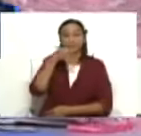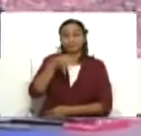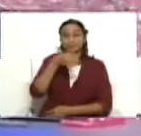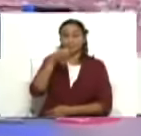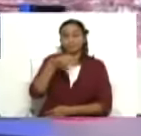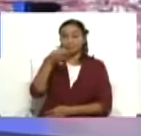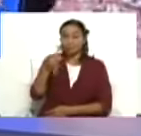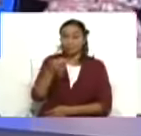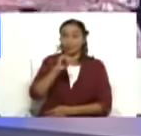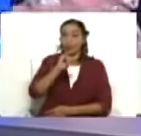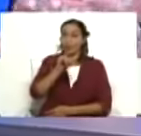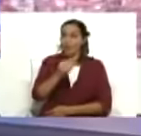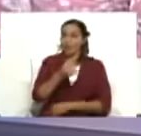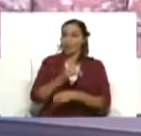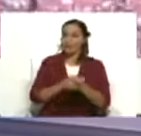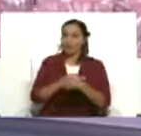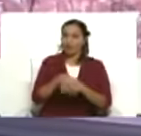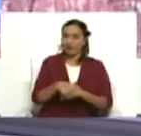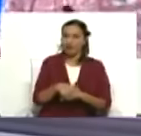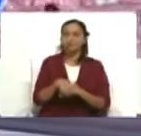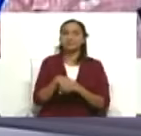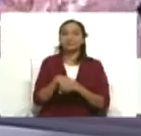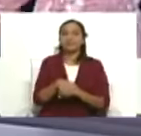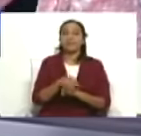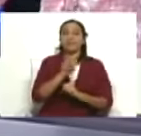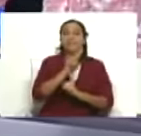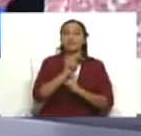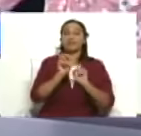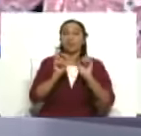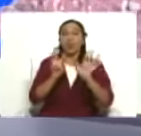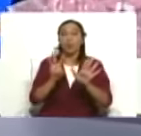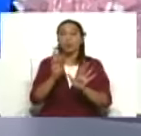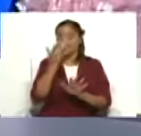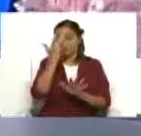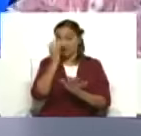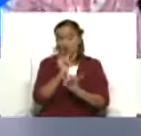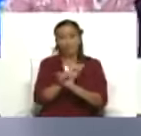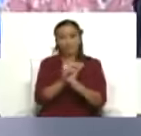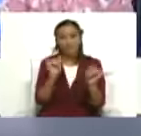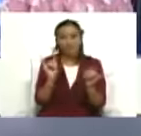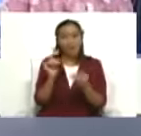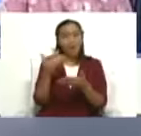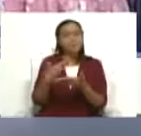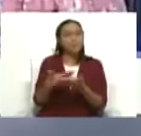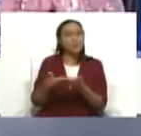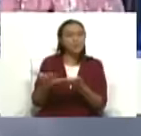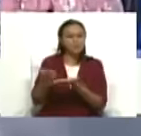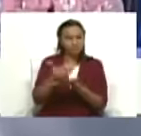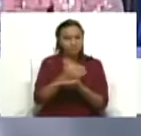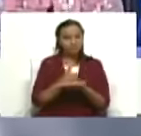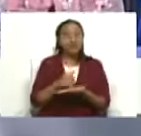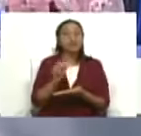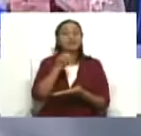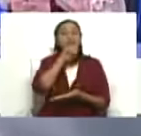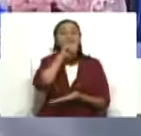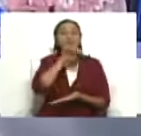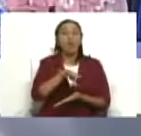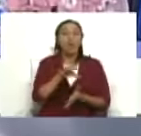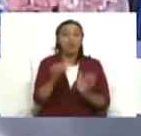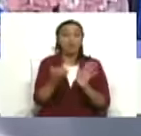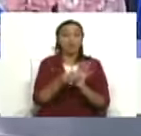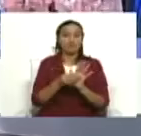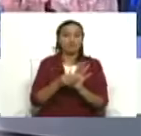el 28 de febrero culminó un hecho inédito en la historia política de Venezuela, un proceso político ejemplarizante. De la Asamblea Nacional,